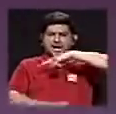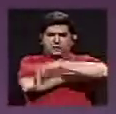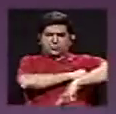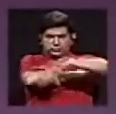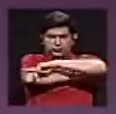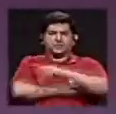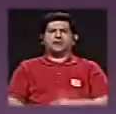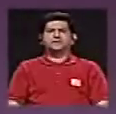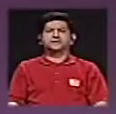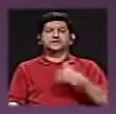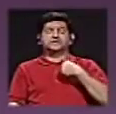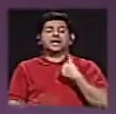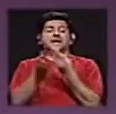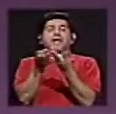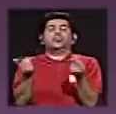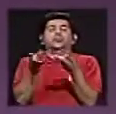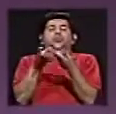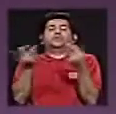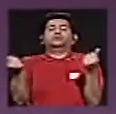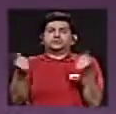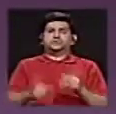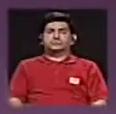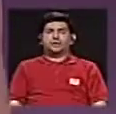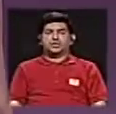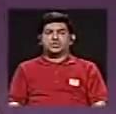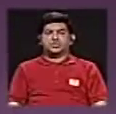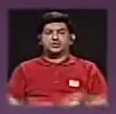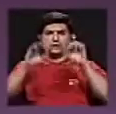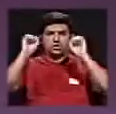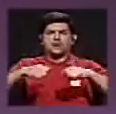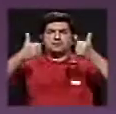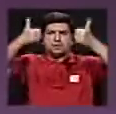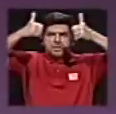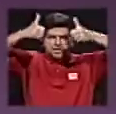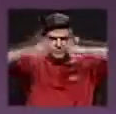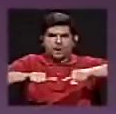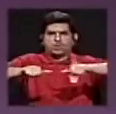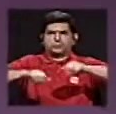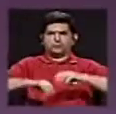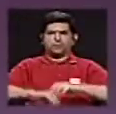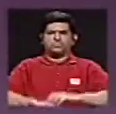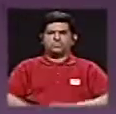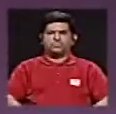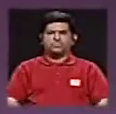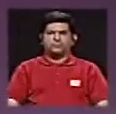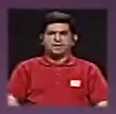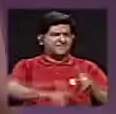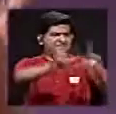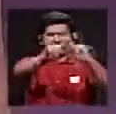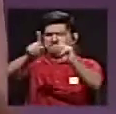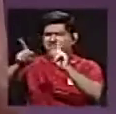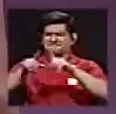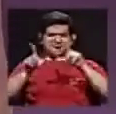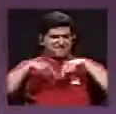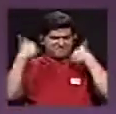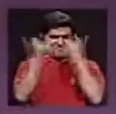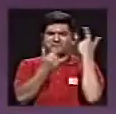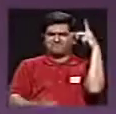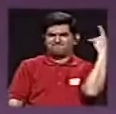han sido fruto de ponerse de acuerdo distintas fuerzas